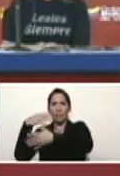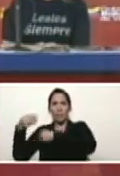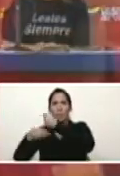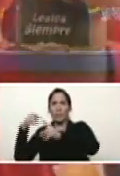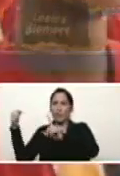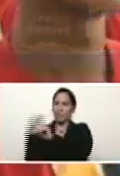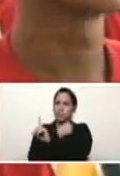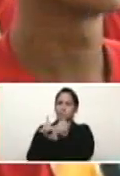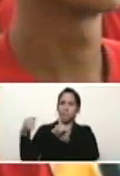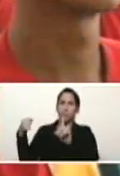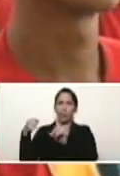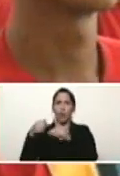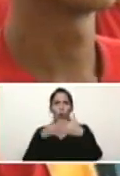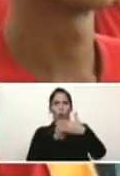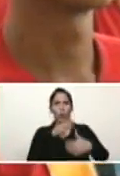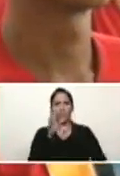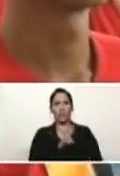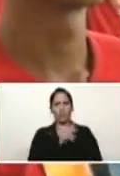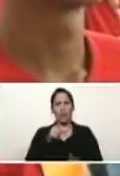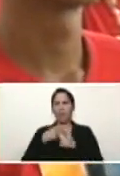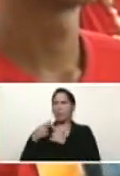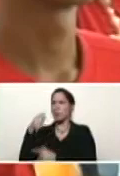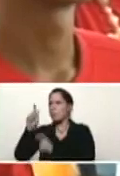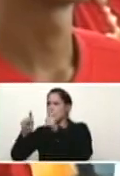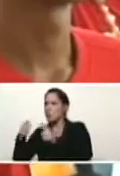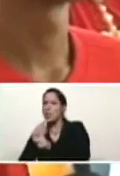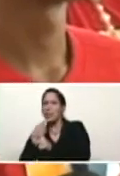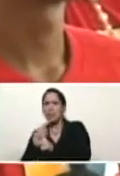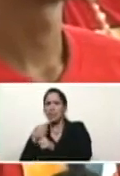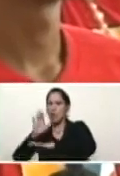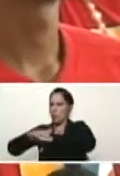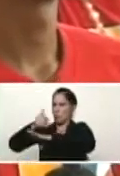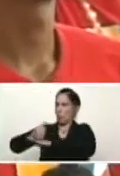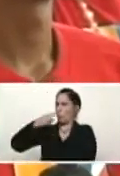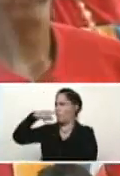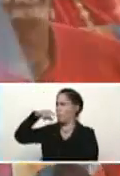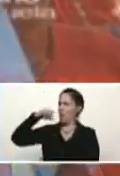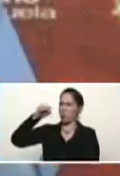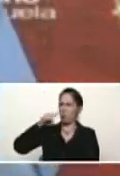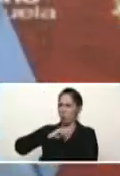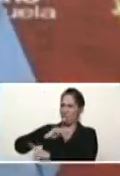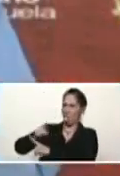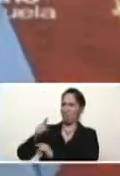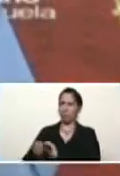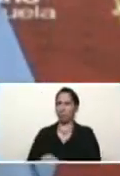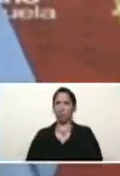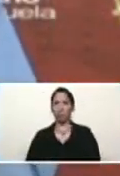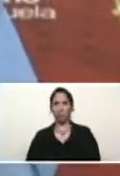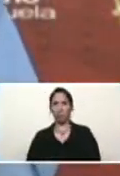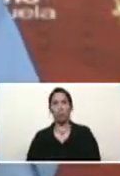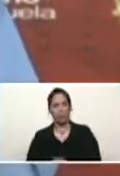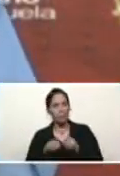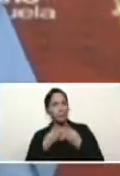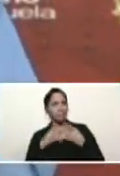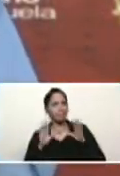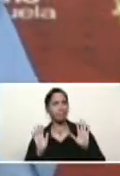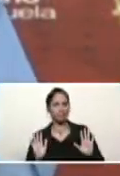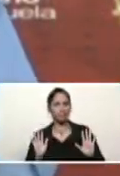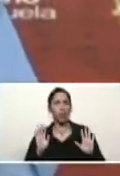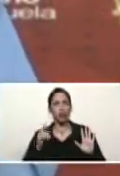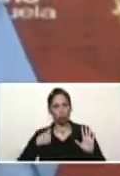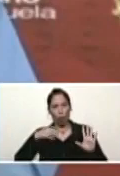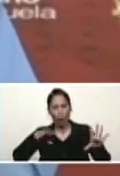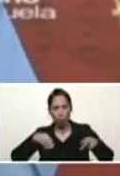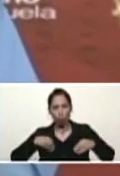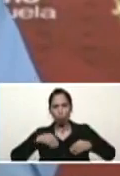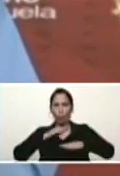país. Entonces hay gente que dice, la culpa es de Maduro. Está bien, asumo mi